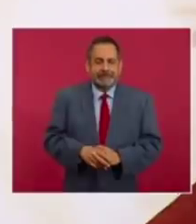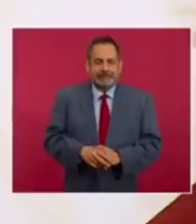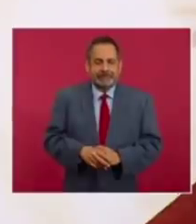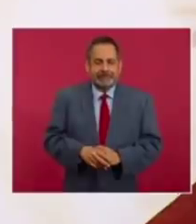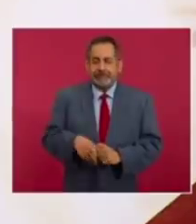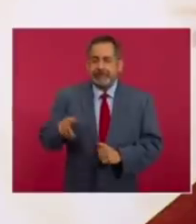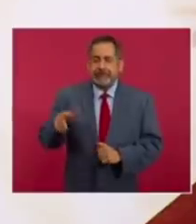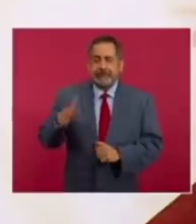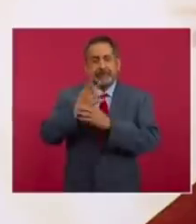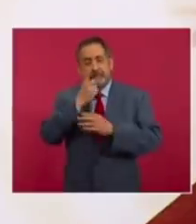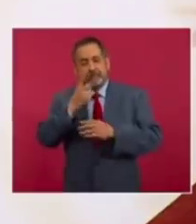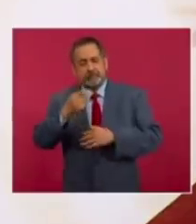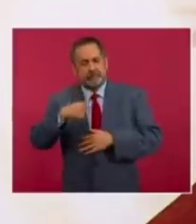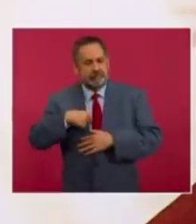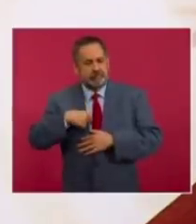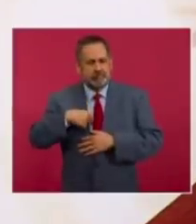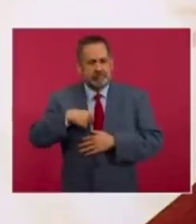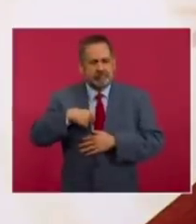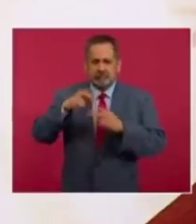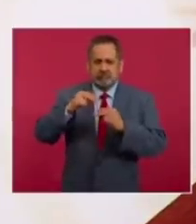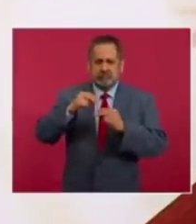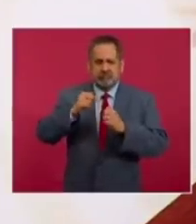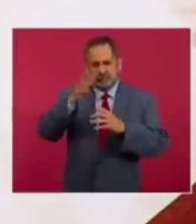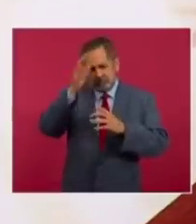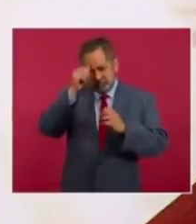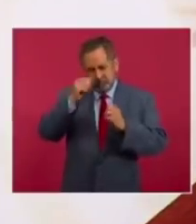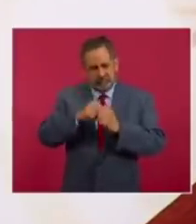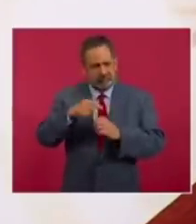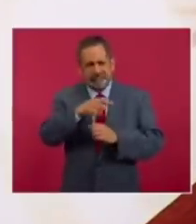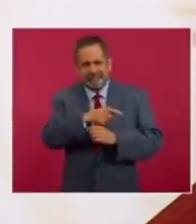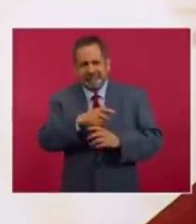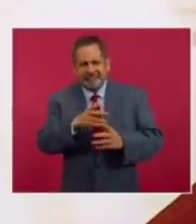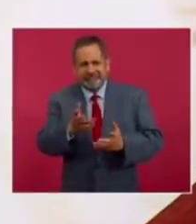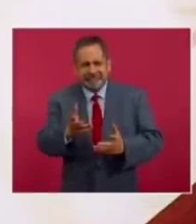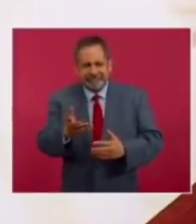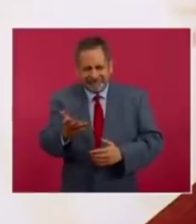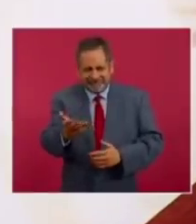Y dice que ella está en contra del caca.